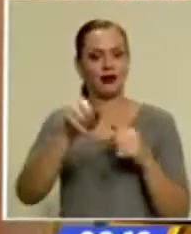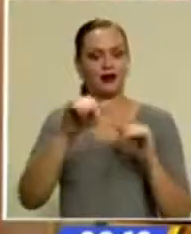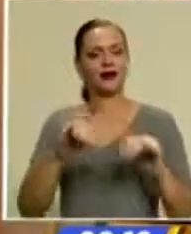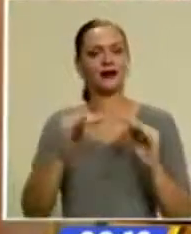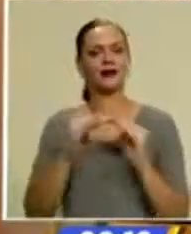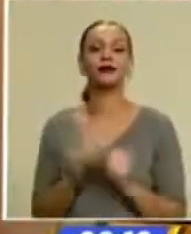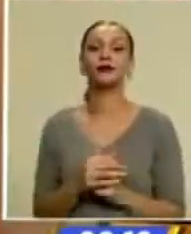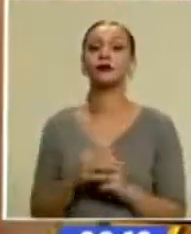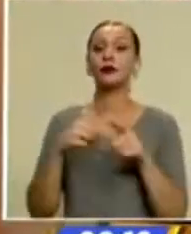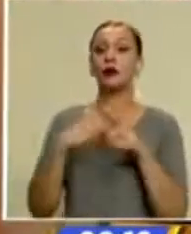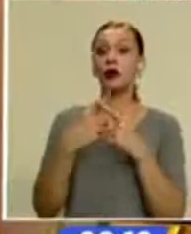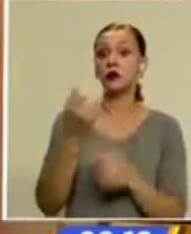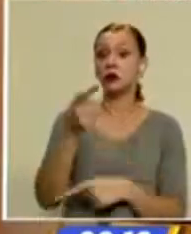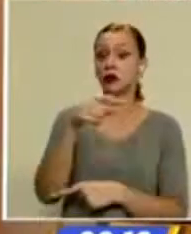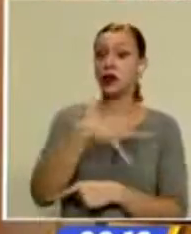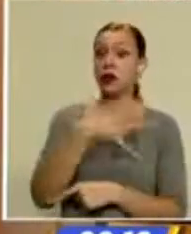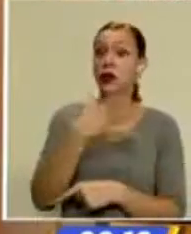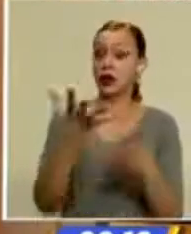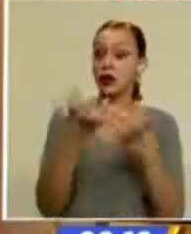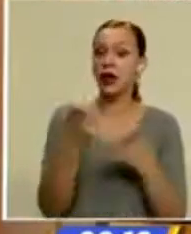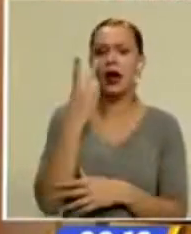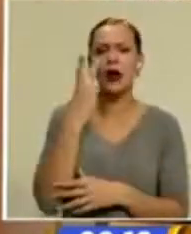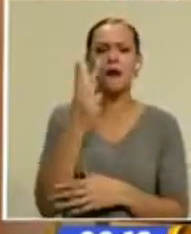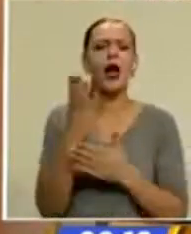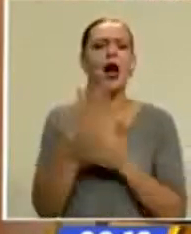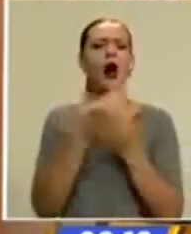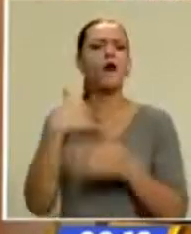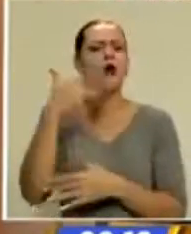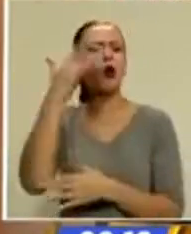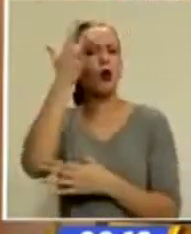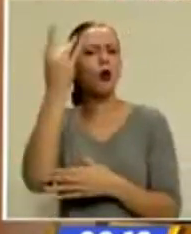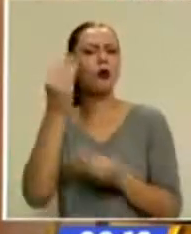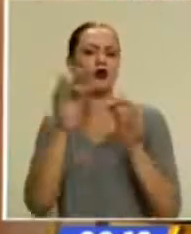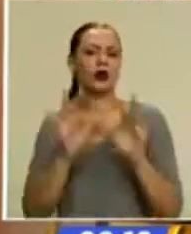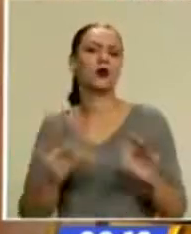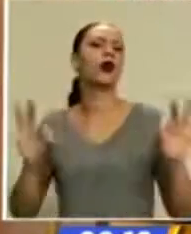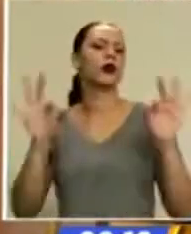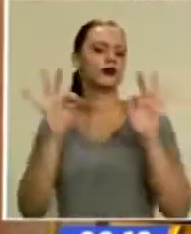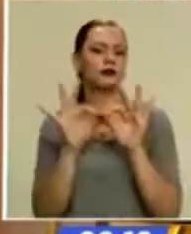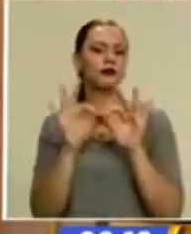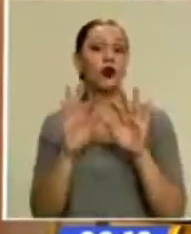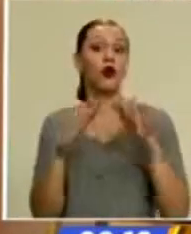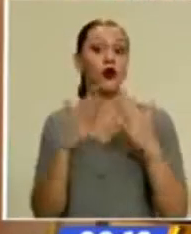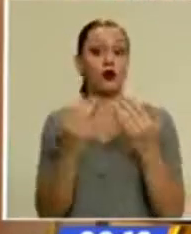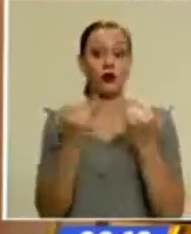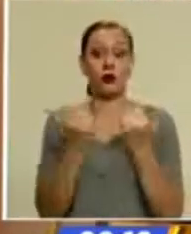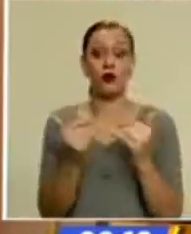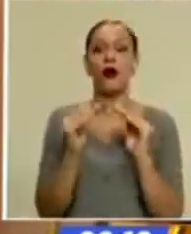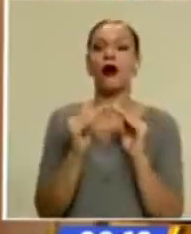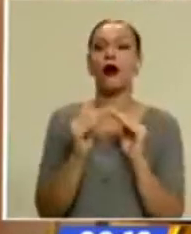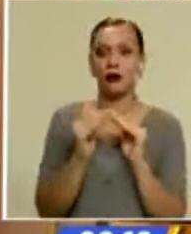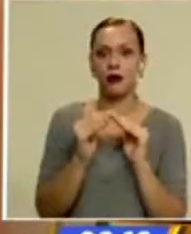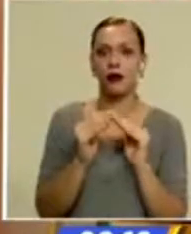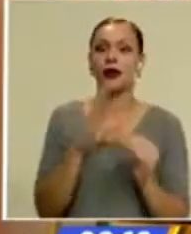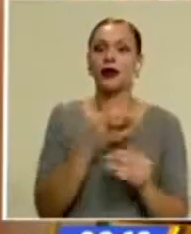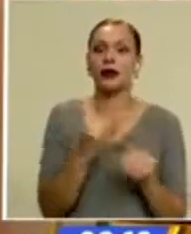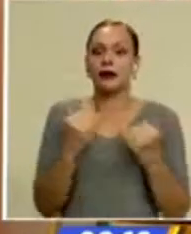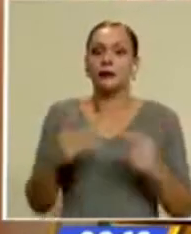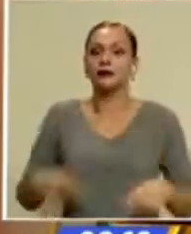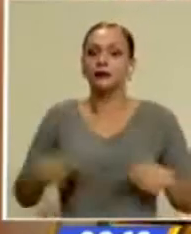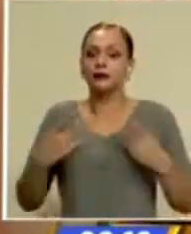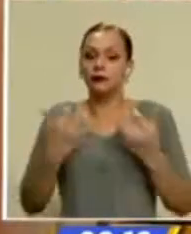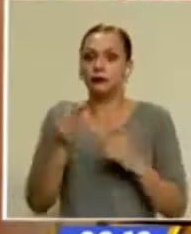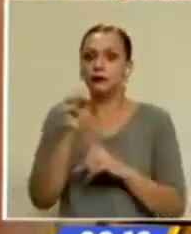Sergio. Entonces, si gustas, vamos a ver, hay algo que se me había olvidado y que es muy importante. Como estamos en casa y estamos viviendo